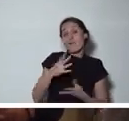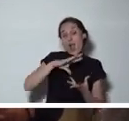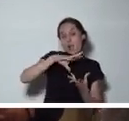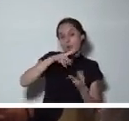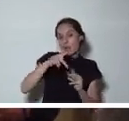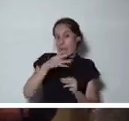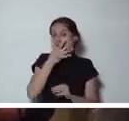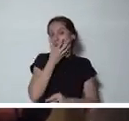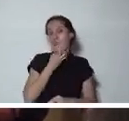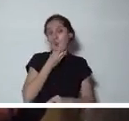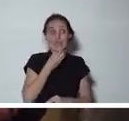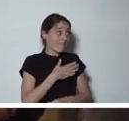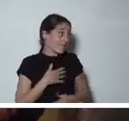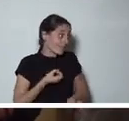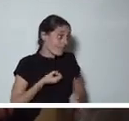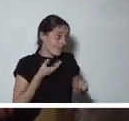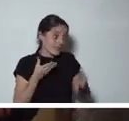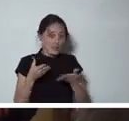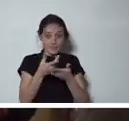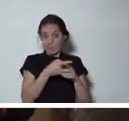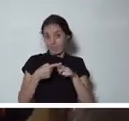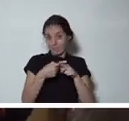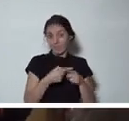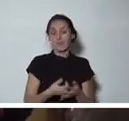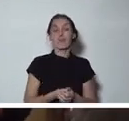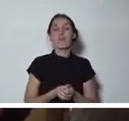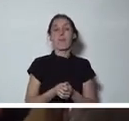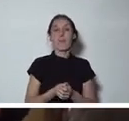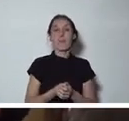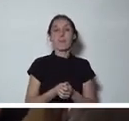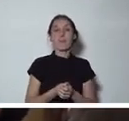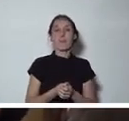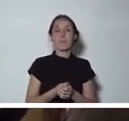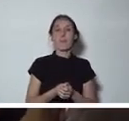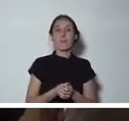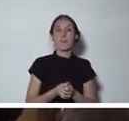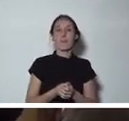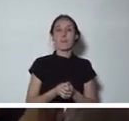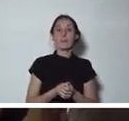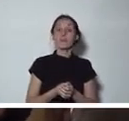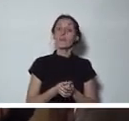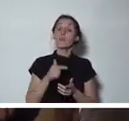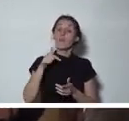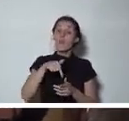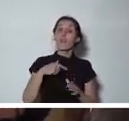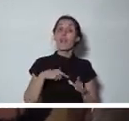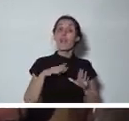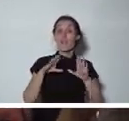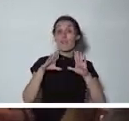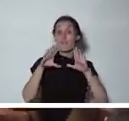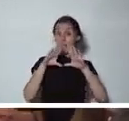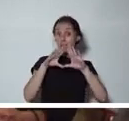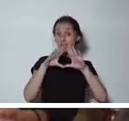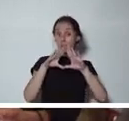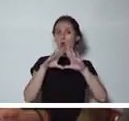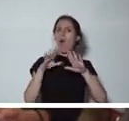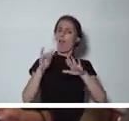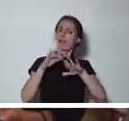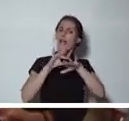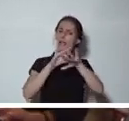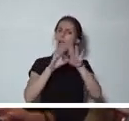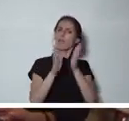vosotras que con el gran trabajo que está haciendo la Laura Pérez que es nuestra Teniente de alcaldía de feminismos en Barcelona y todo su